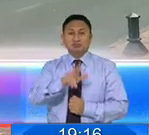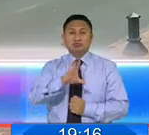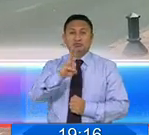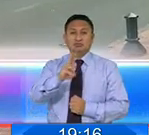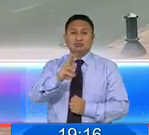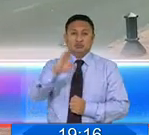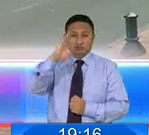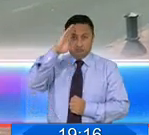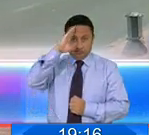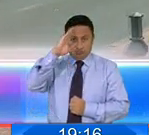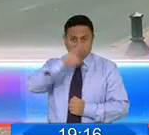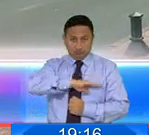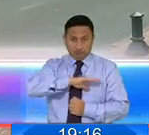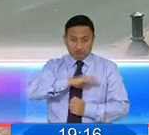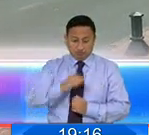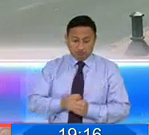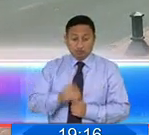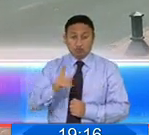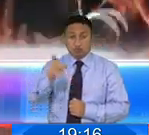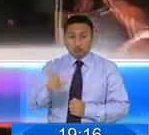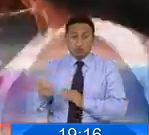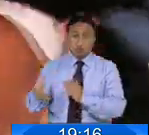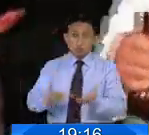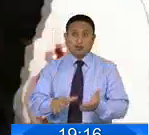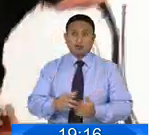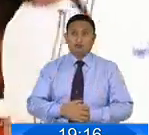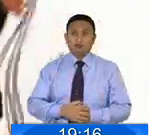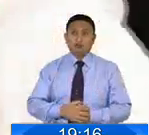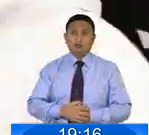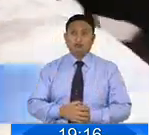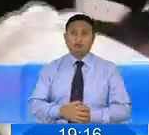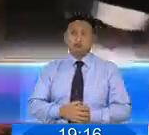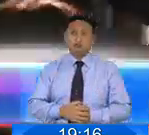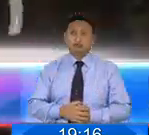36 agentes más y un fallecido.